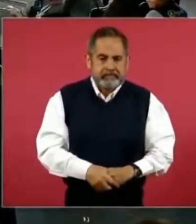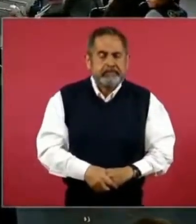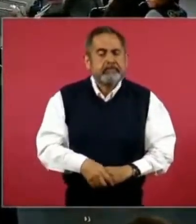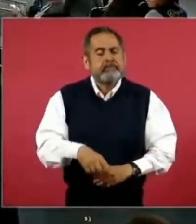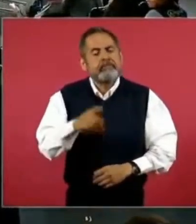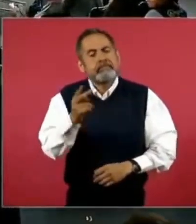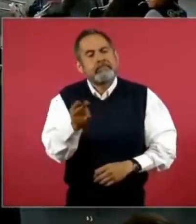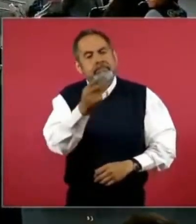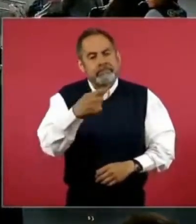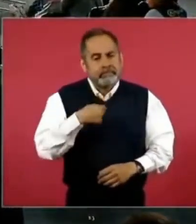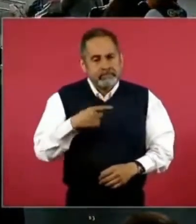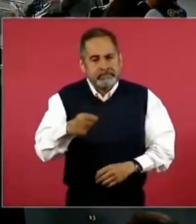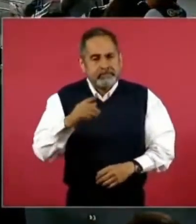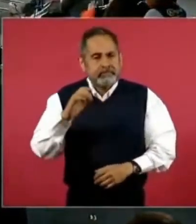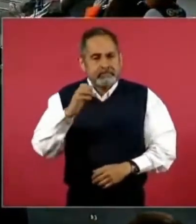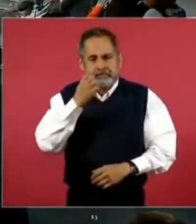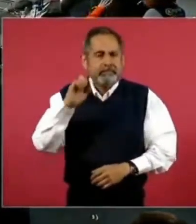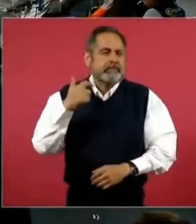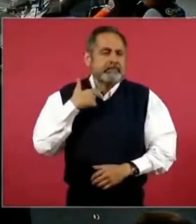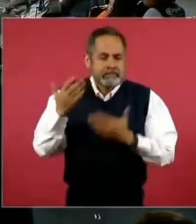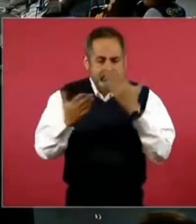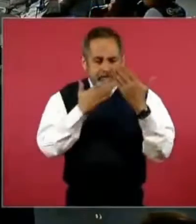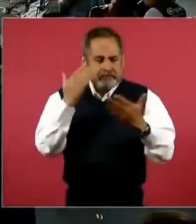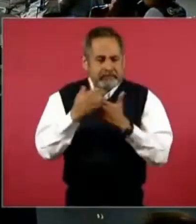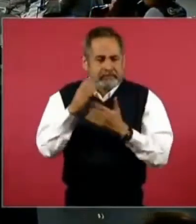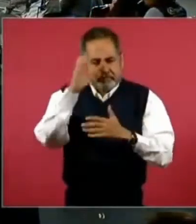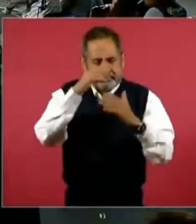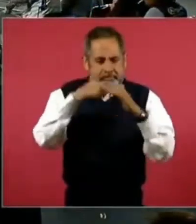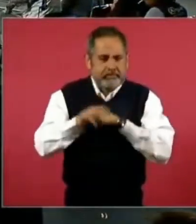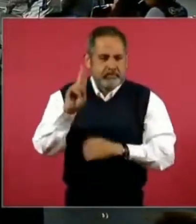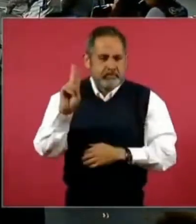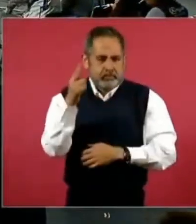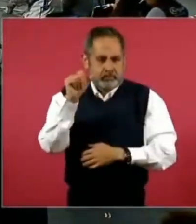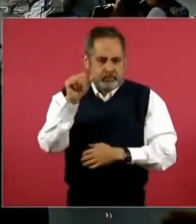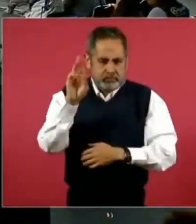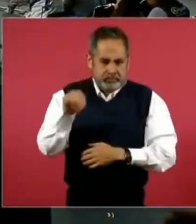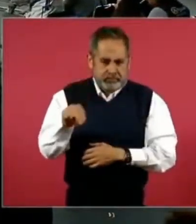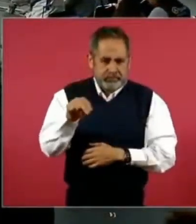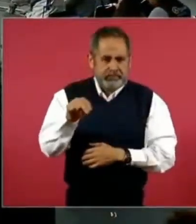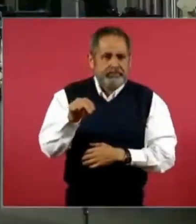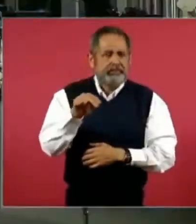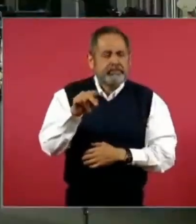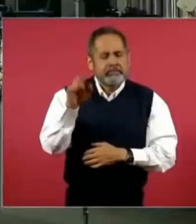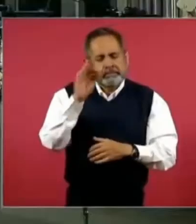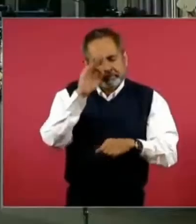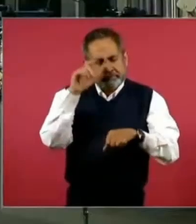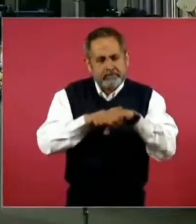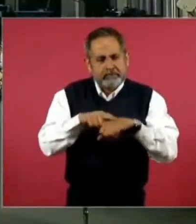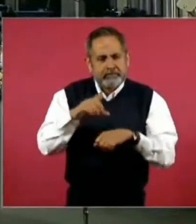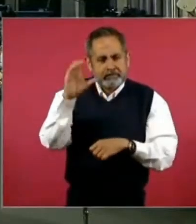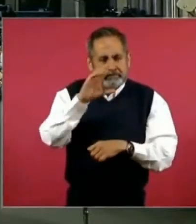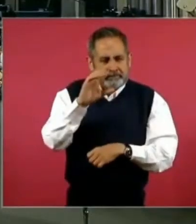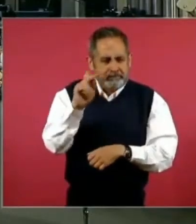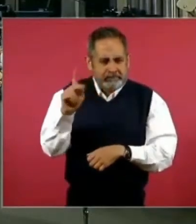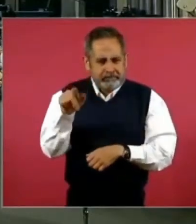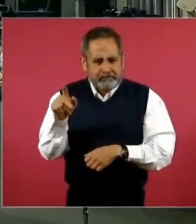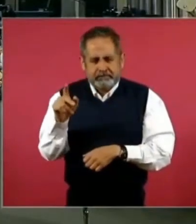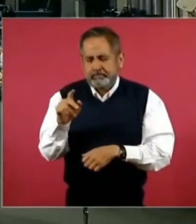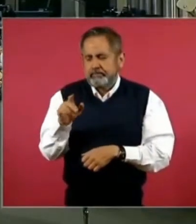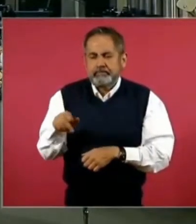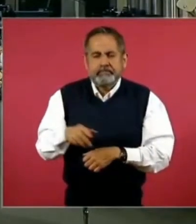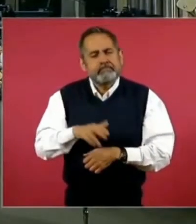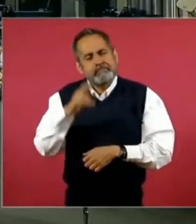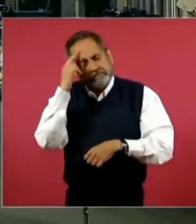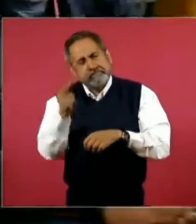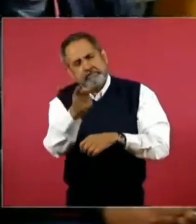Usted y su servidor de la Facultad de Ciencias Políticas de nuestra máxima casa de estudios de la UNAM, le preguntaría, de acuerdo con el